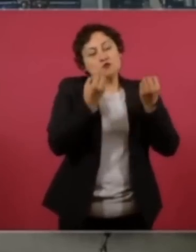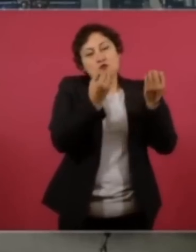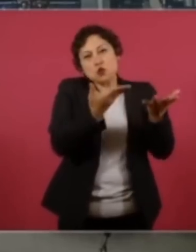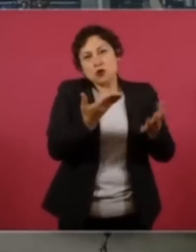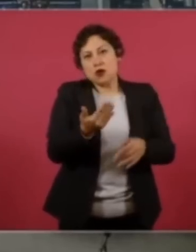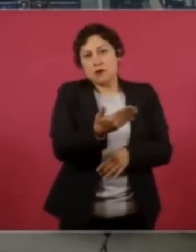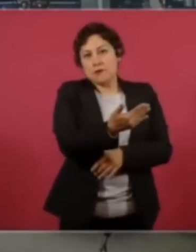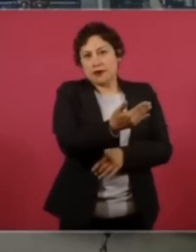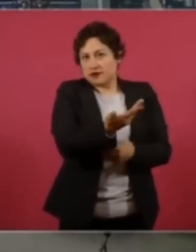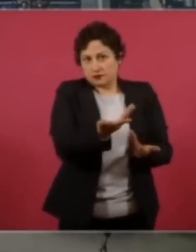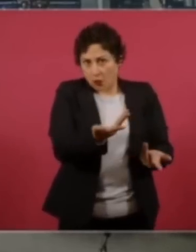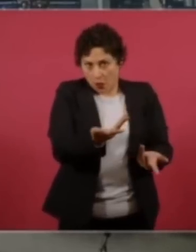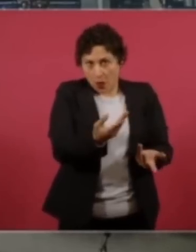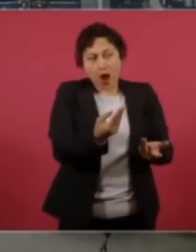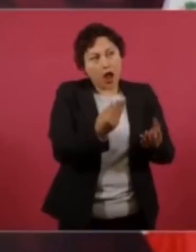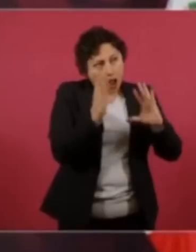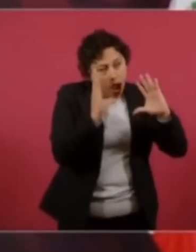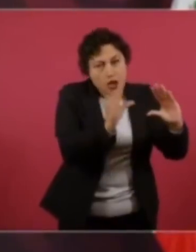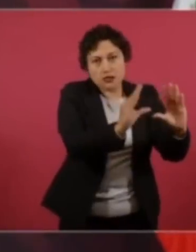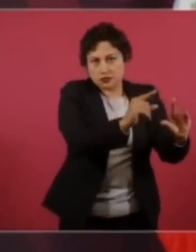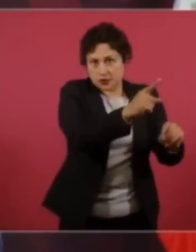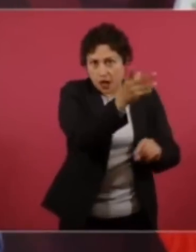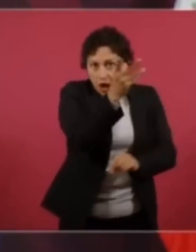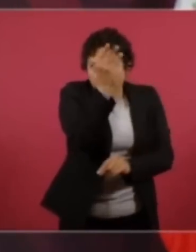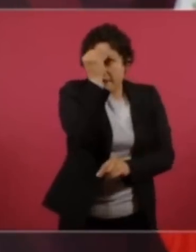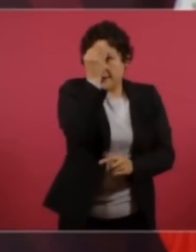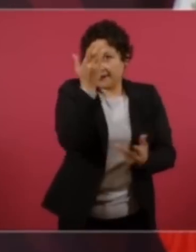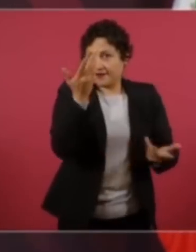les diste mojarra, ni